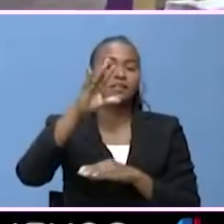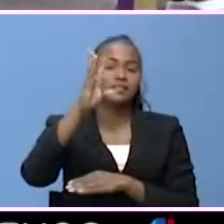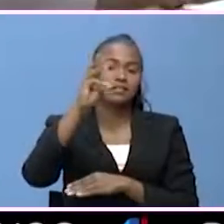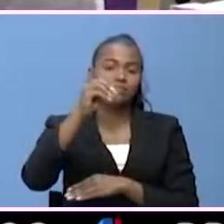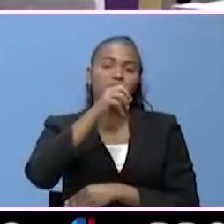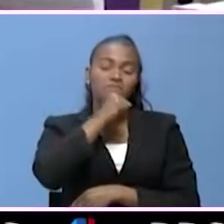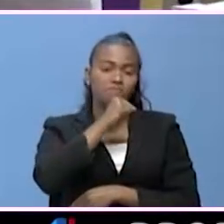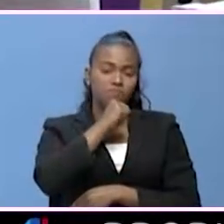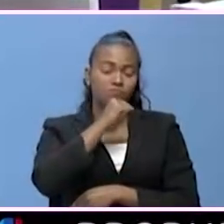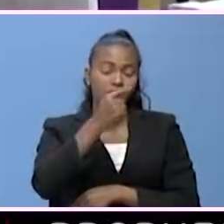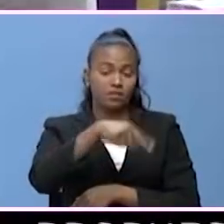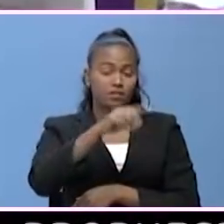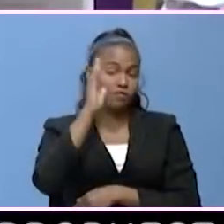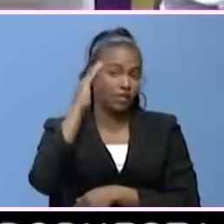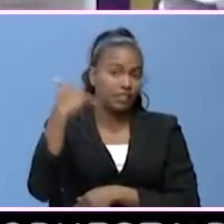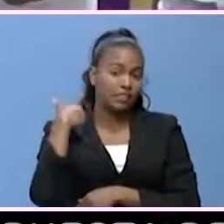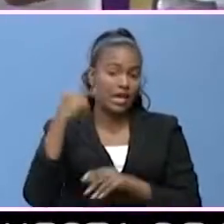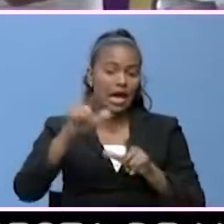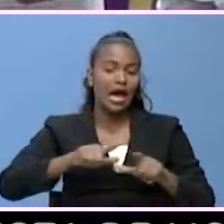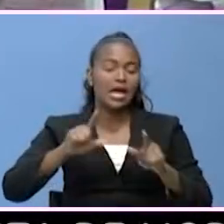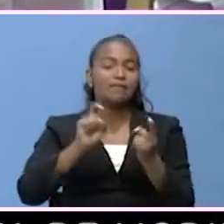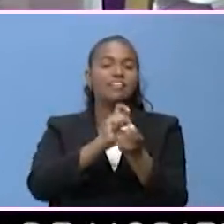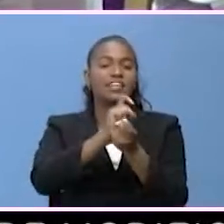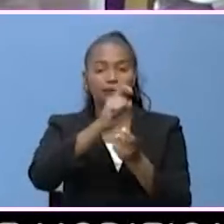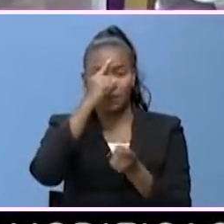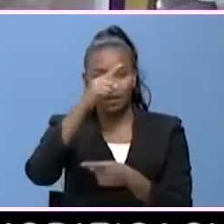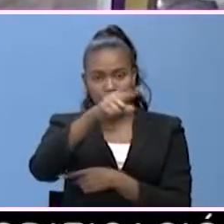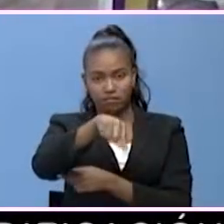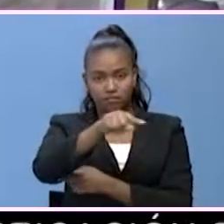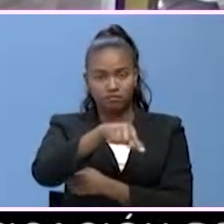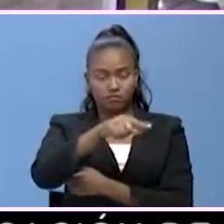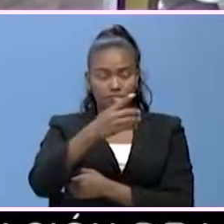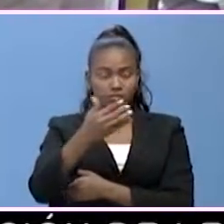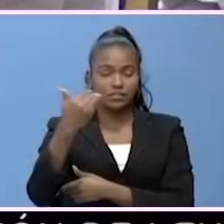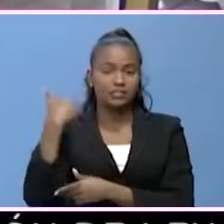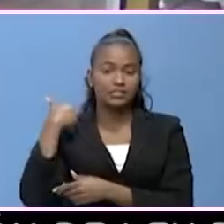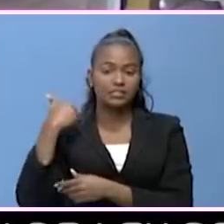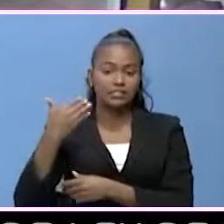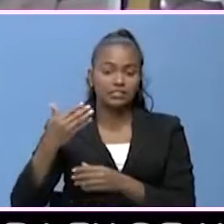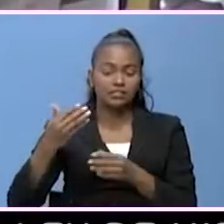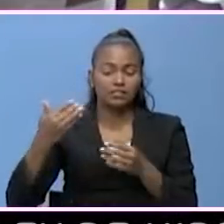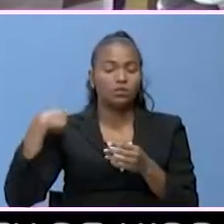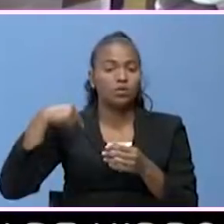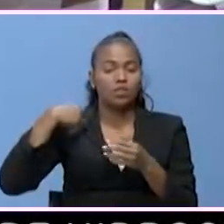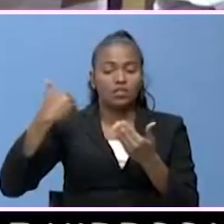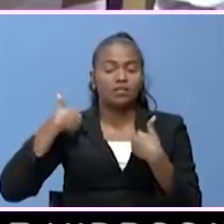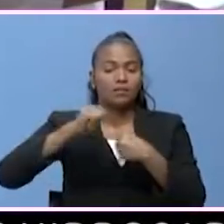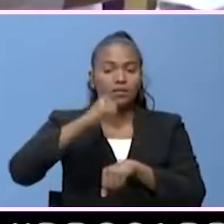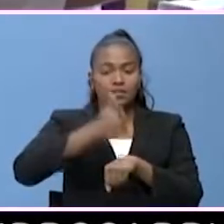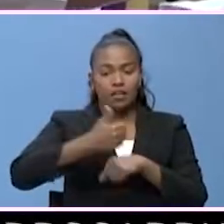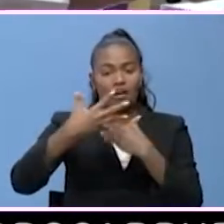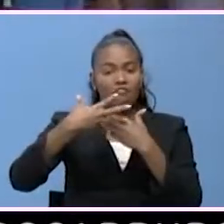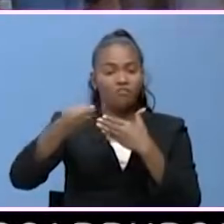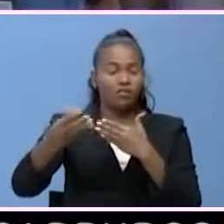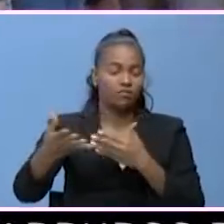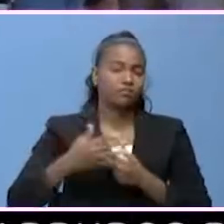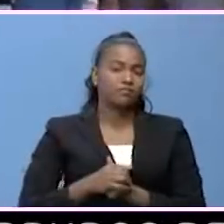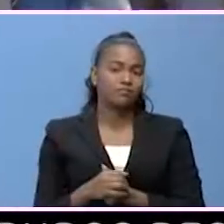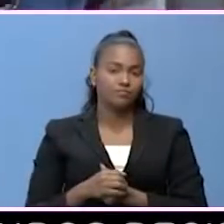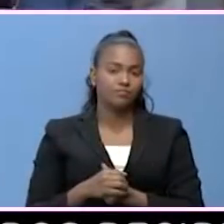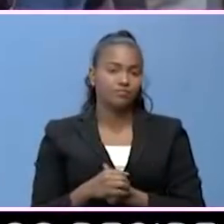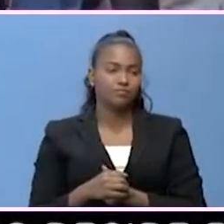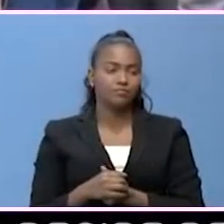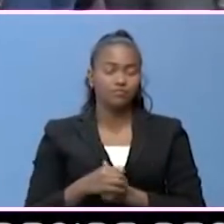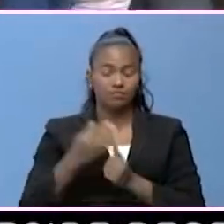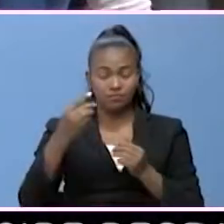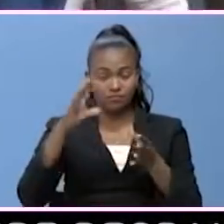edad, lo cual tenemos un área específica para ello, que es en la carpa que tenemos habilitada afuera. Tan solo en el